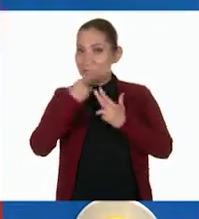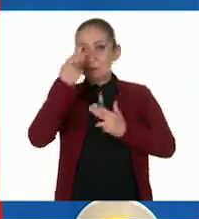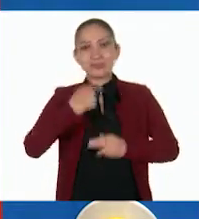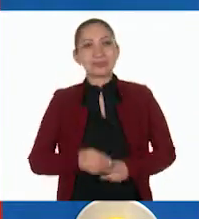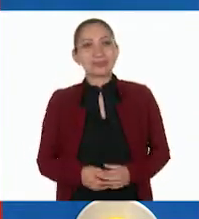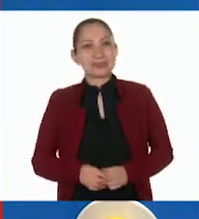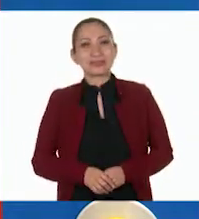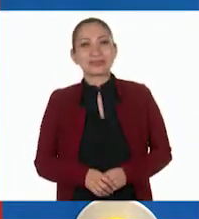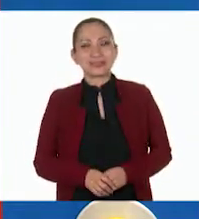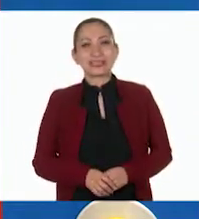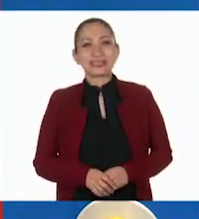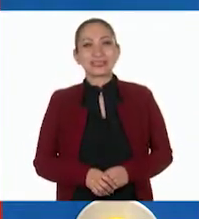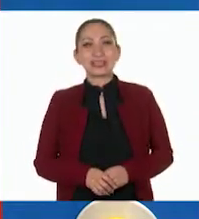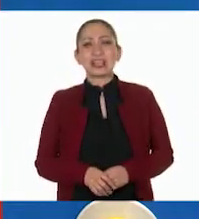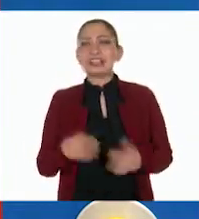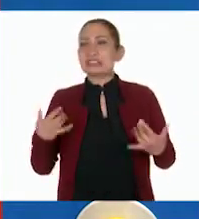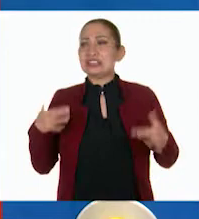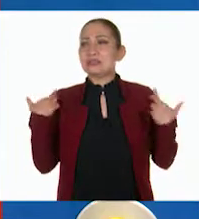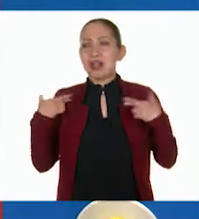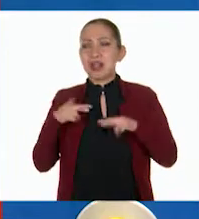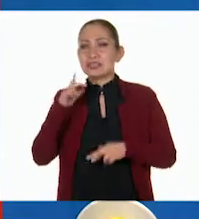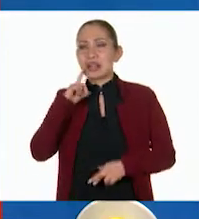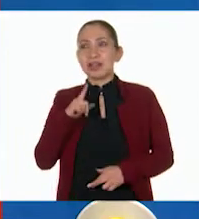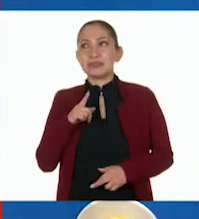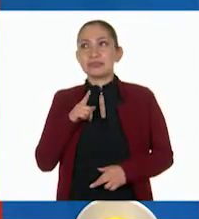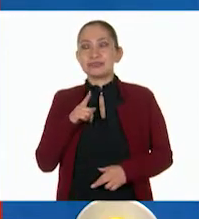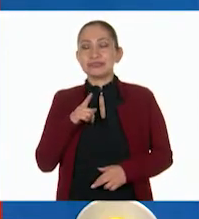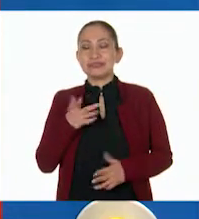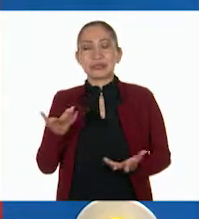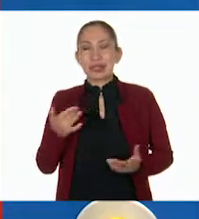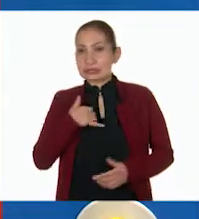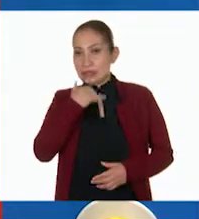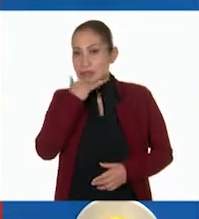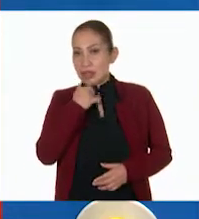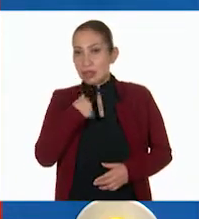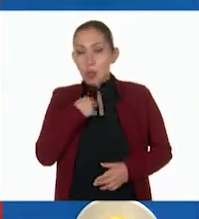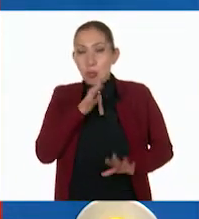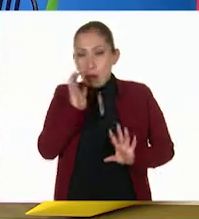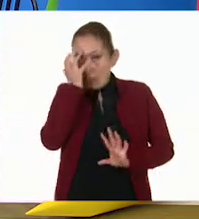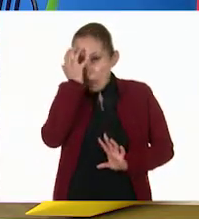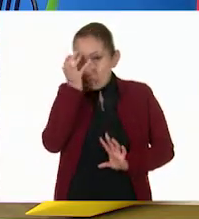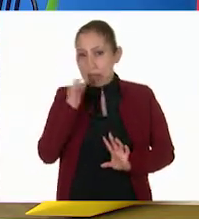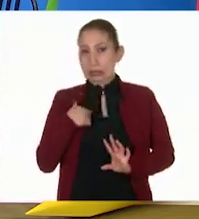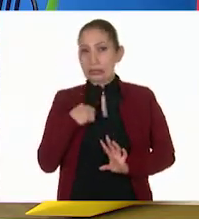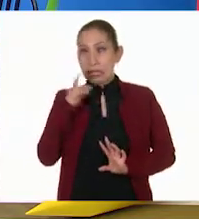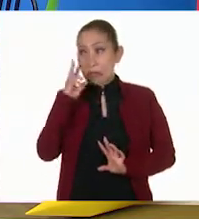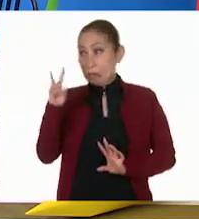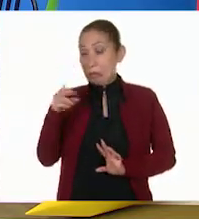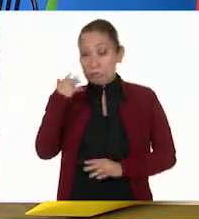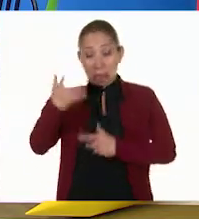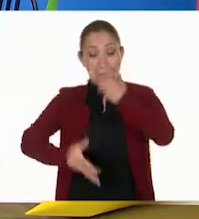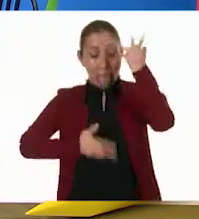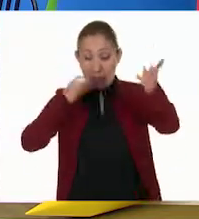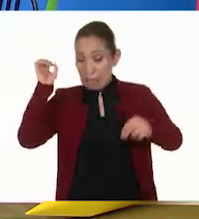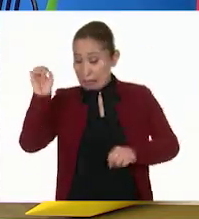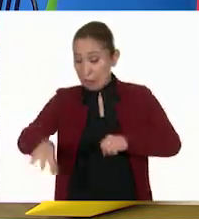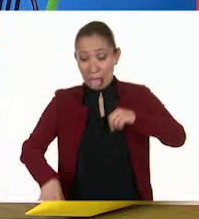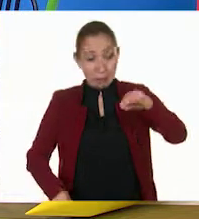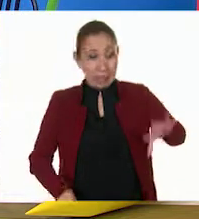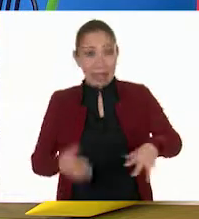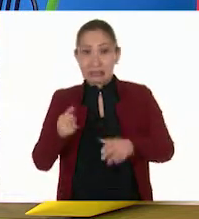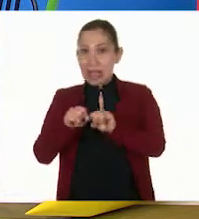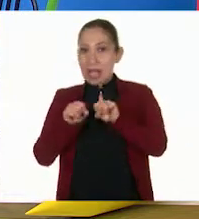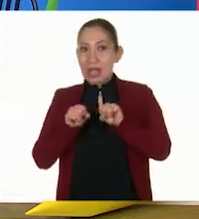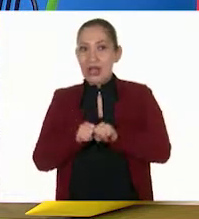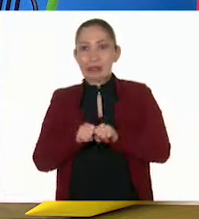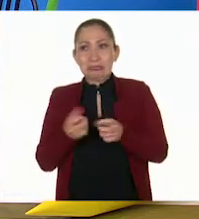comenzamos. Ay, maestra, nada más que... híjole, creo que me da un poco de vergüenza porque ya vio en qué desorden está este salón.